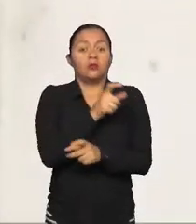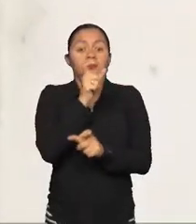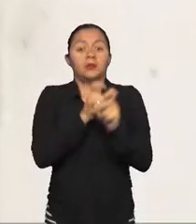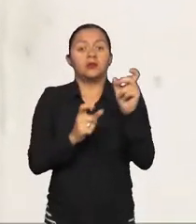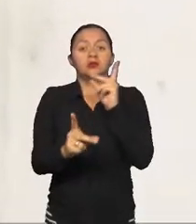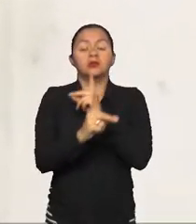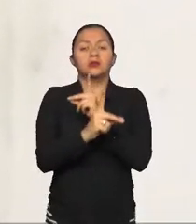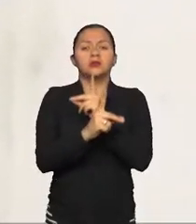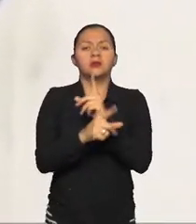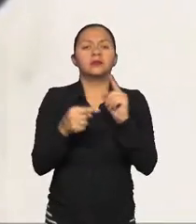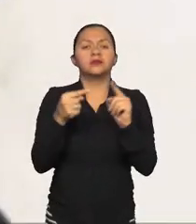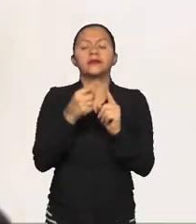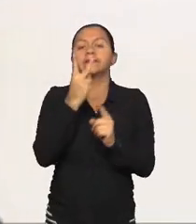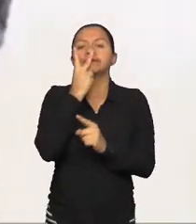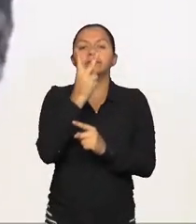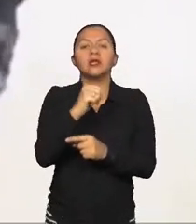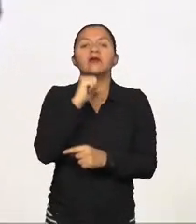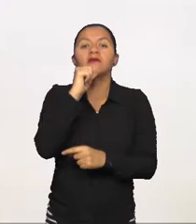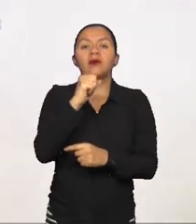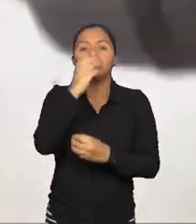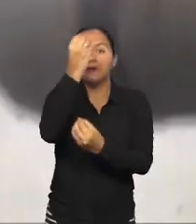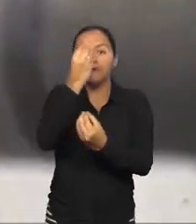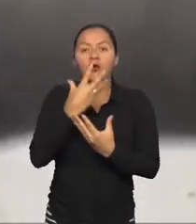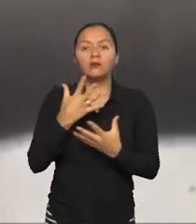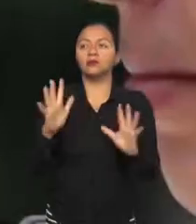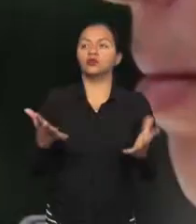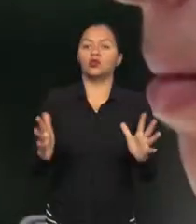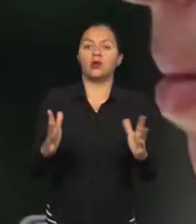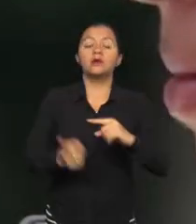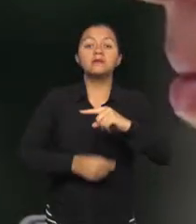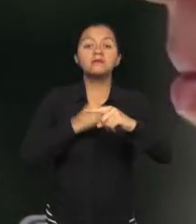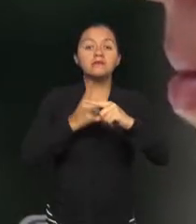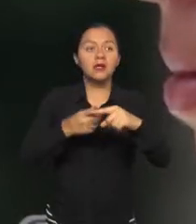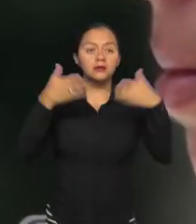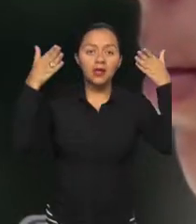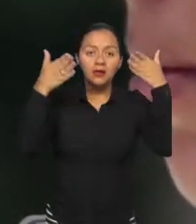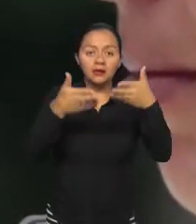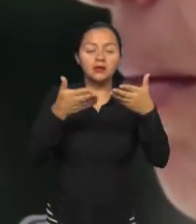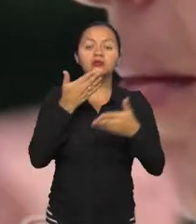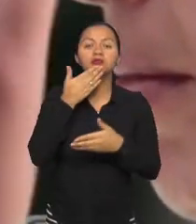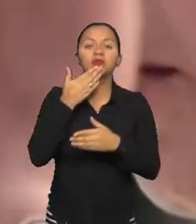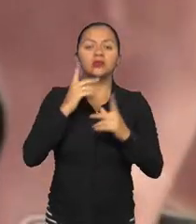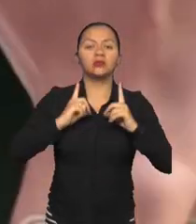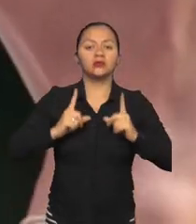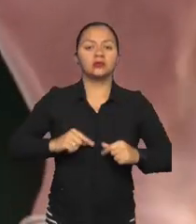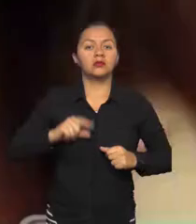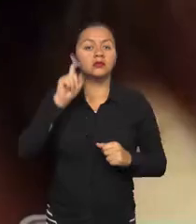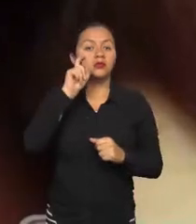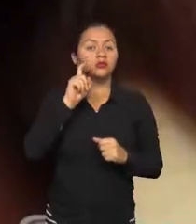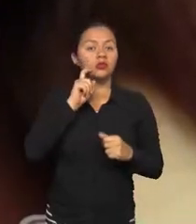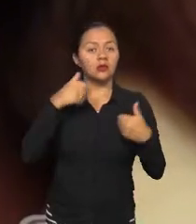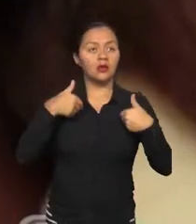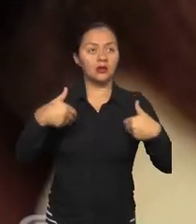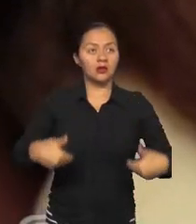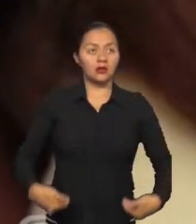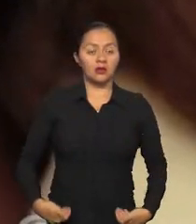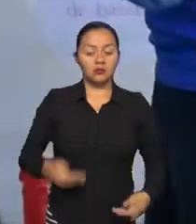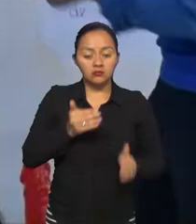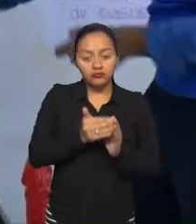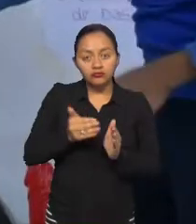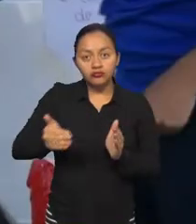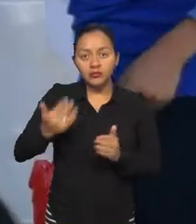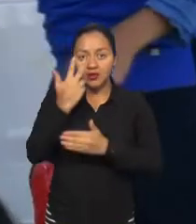personas con discapacidad por la falta de información y la desatención en materia de salud sexual y reproductiva.